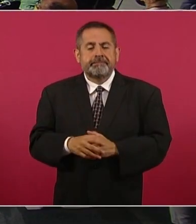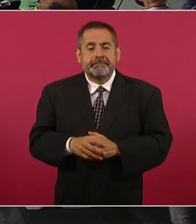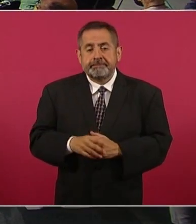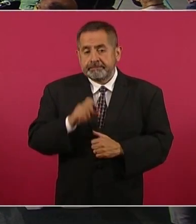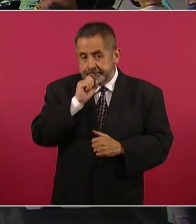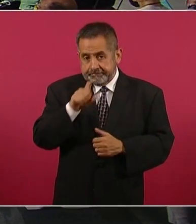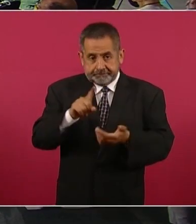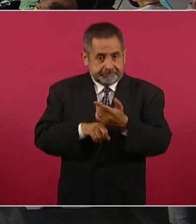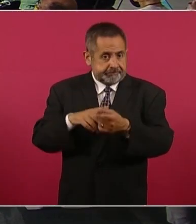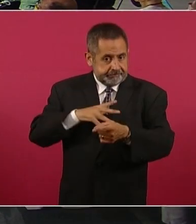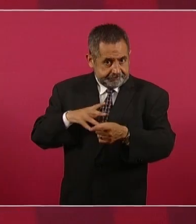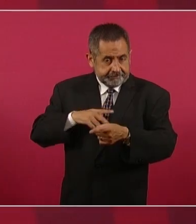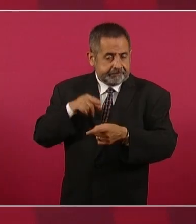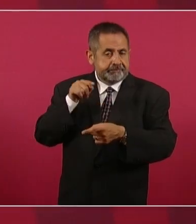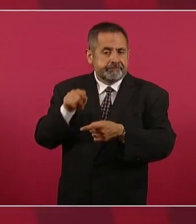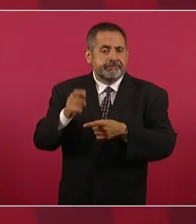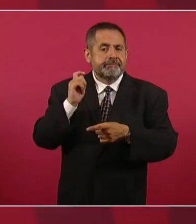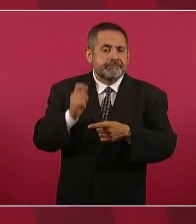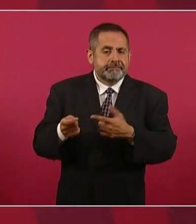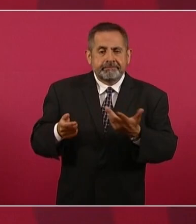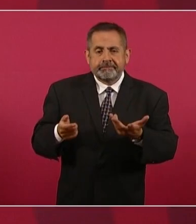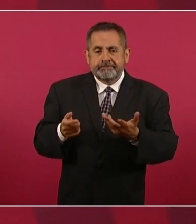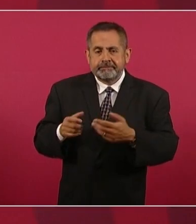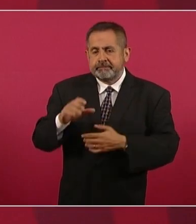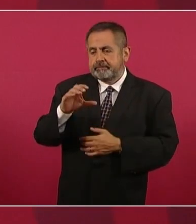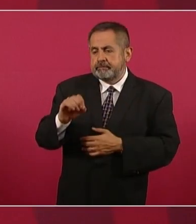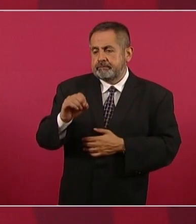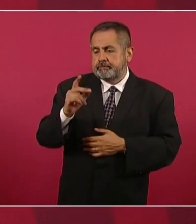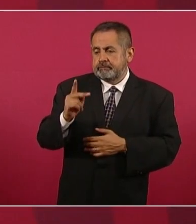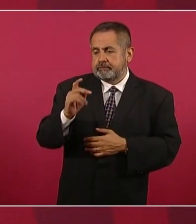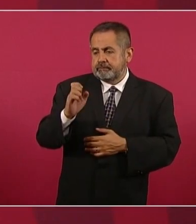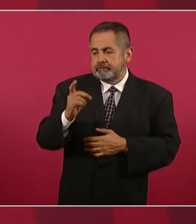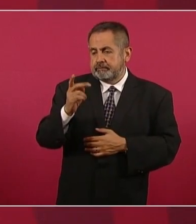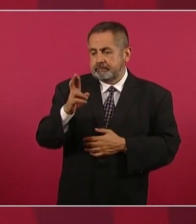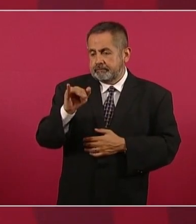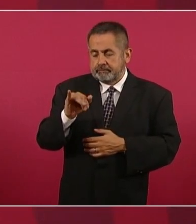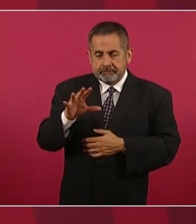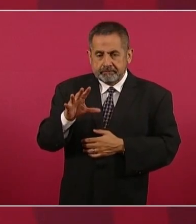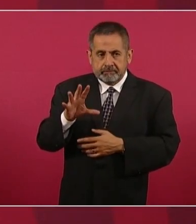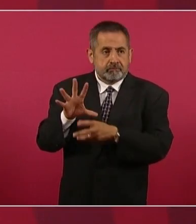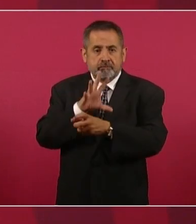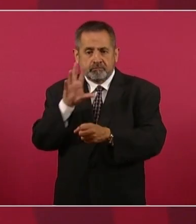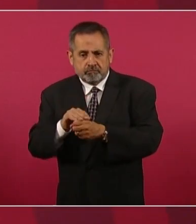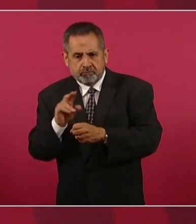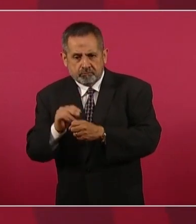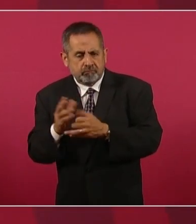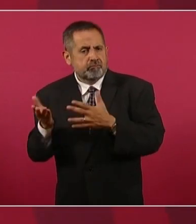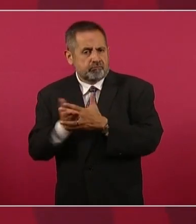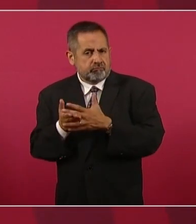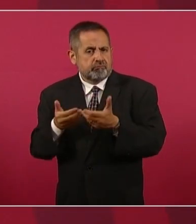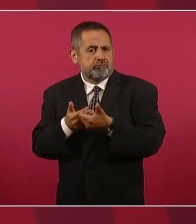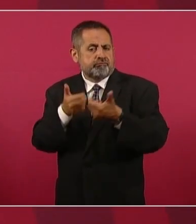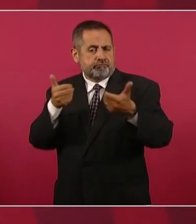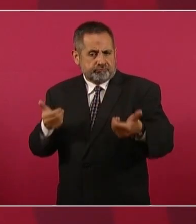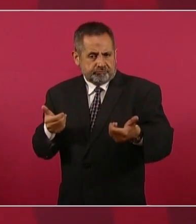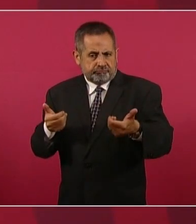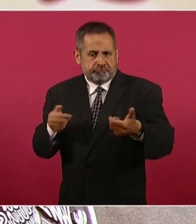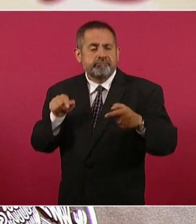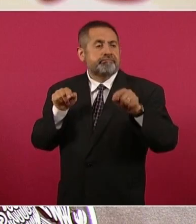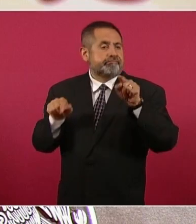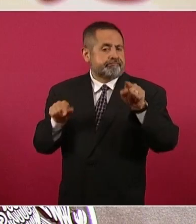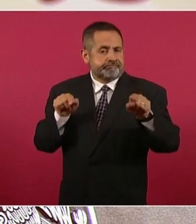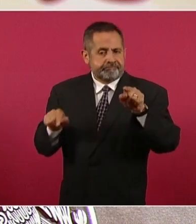está lo que representa COFEPRIS, no completo, lo digo como un ejemplo, porque COFEPRIS tiene también